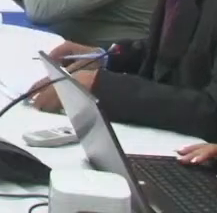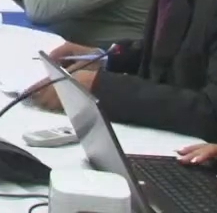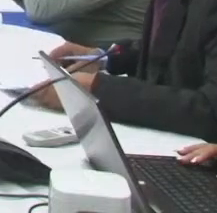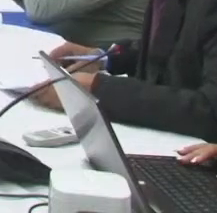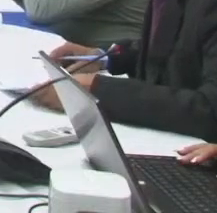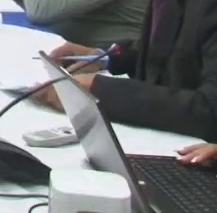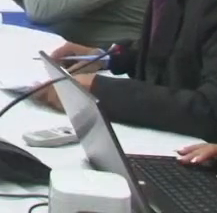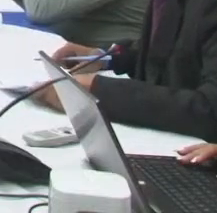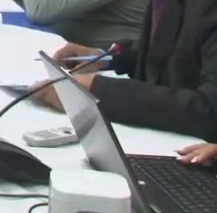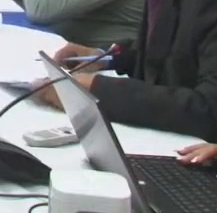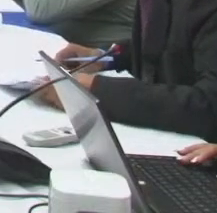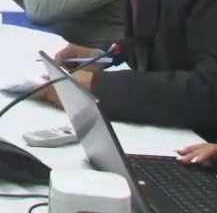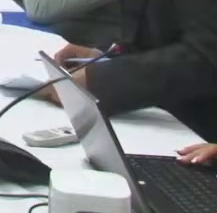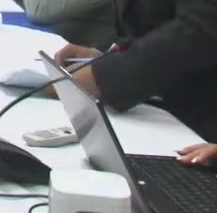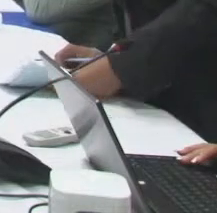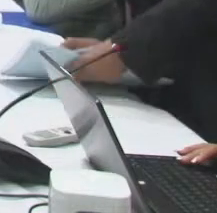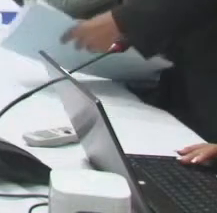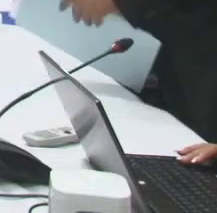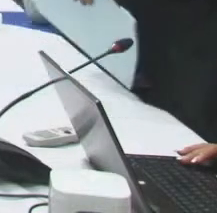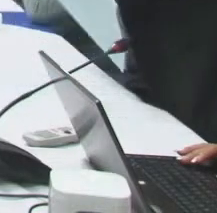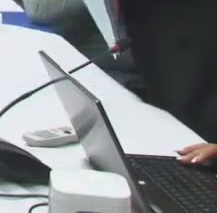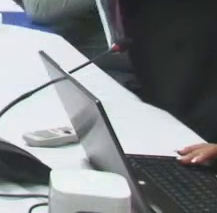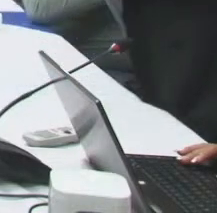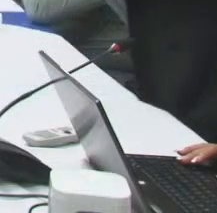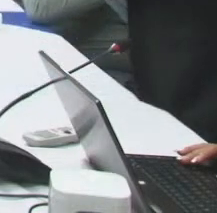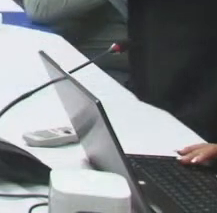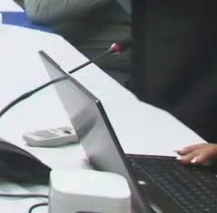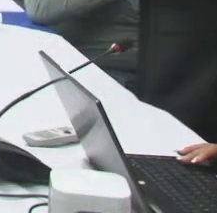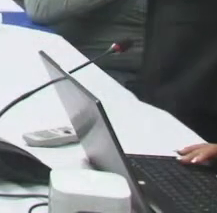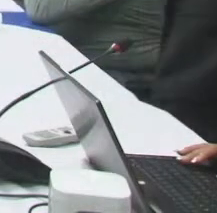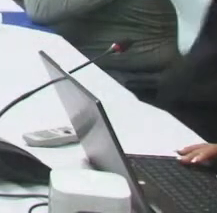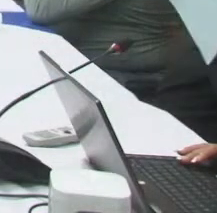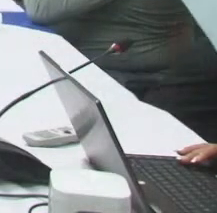Ajá. ¿Ah? Veamos lo de Javier.